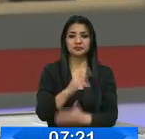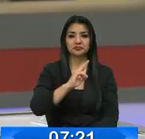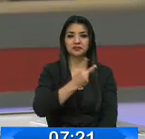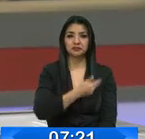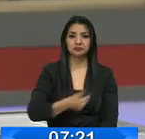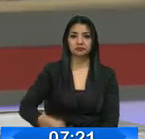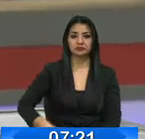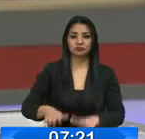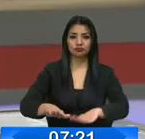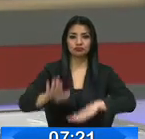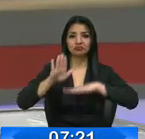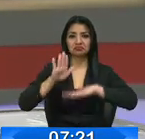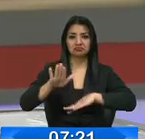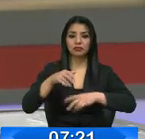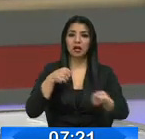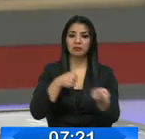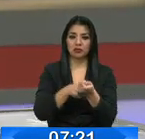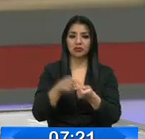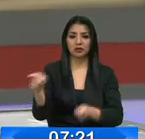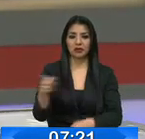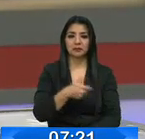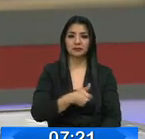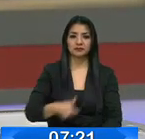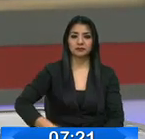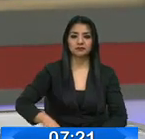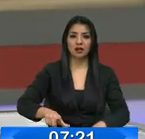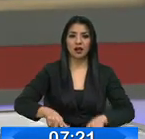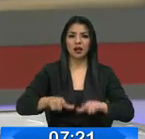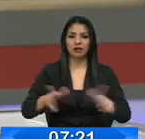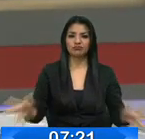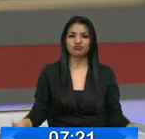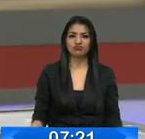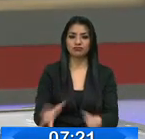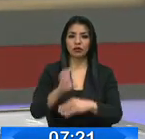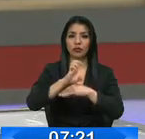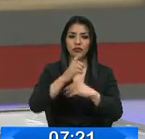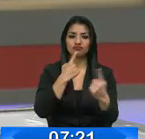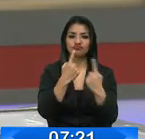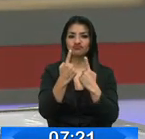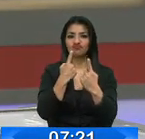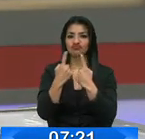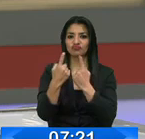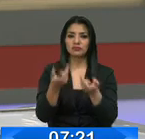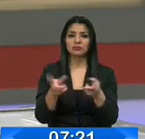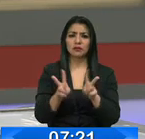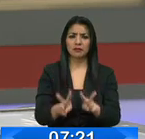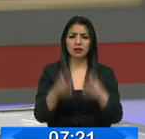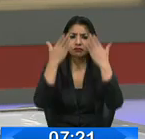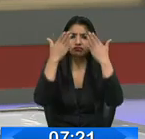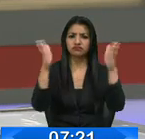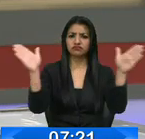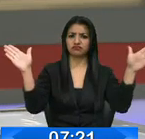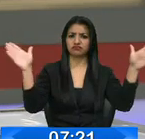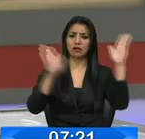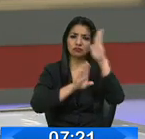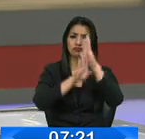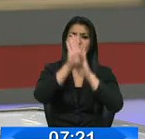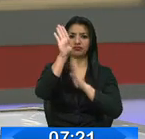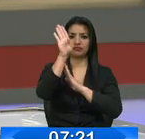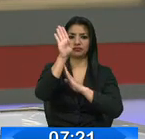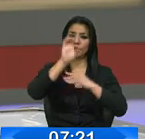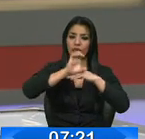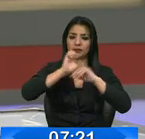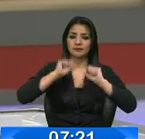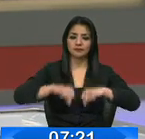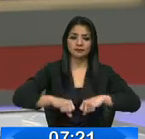se comprometió a colaborar con el presidente de la República para impulsar un Ecuador de diálogo y abierto a buscar caminos para el desarrollo